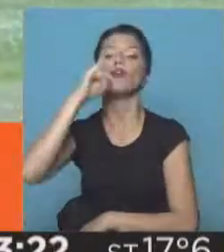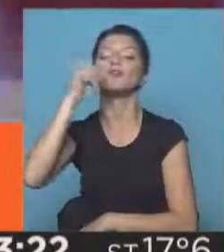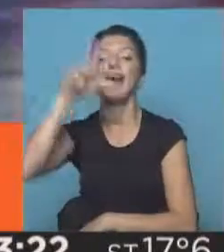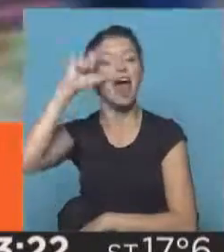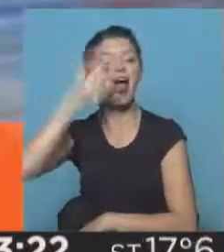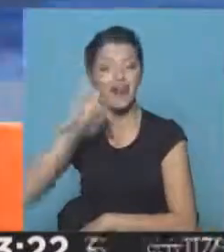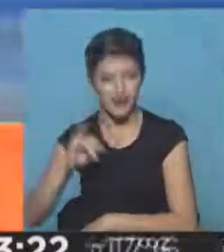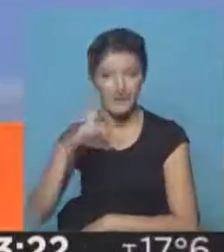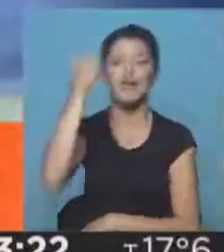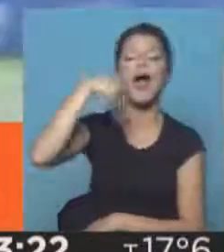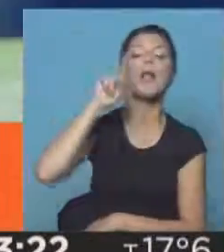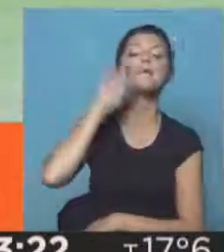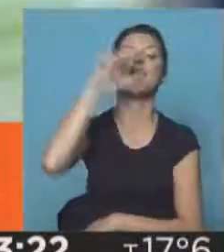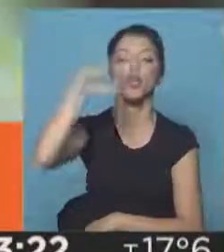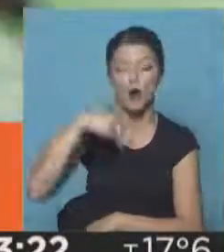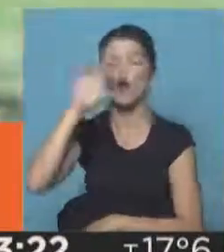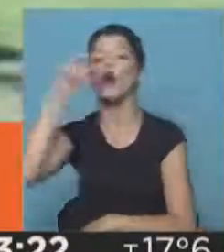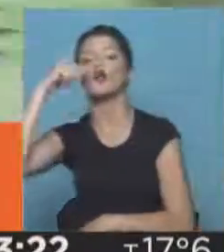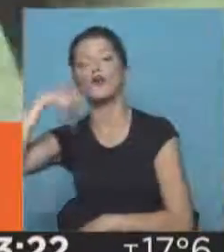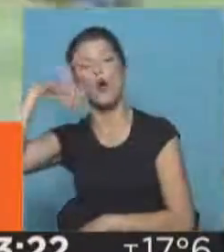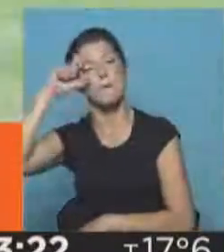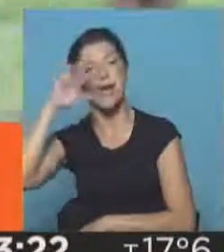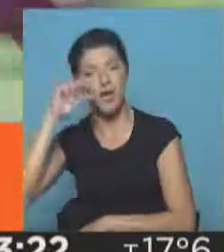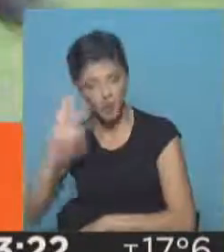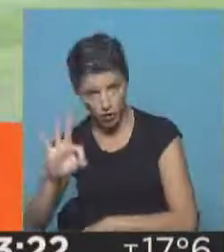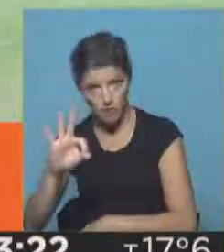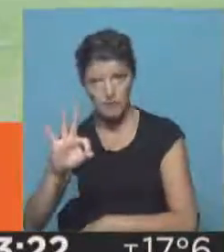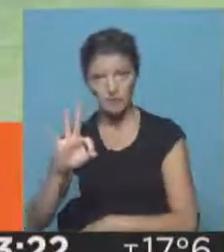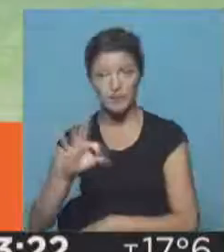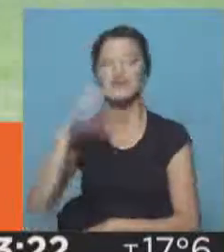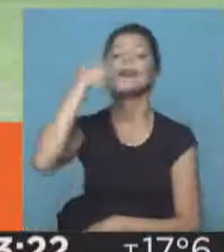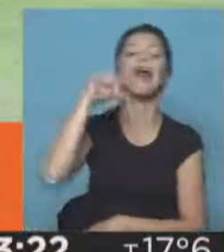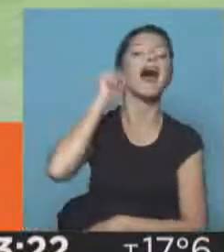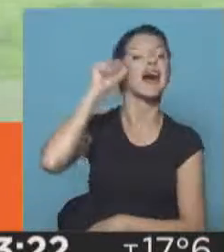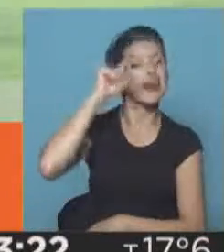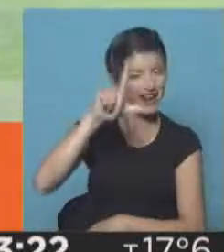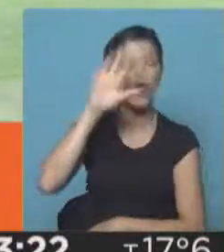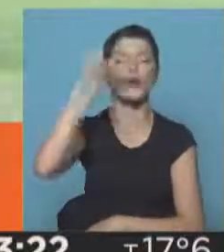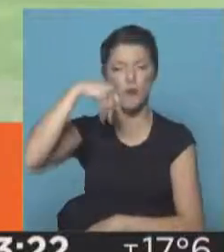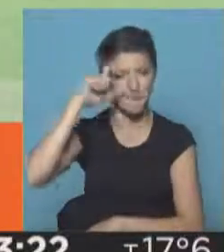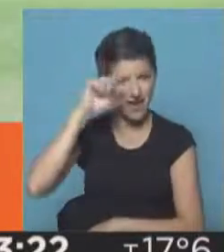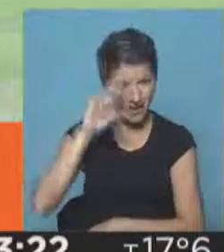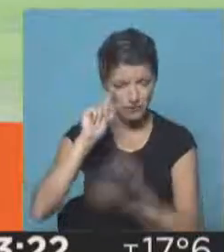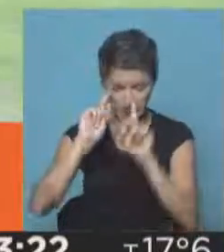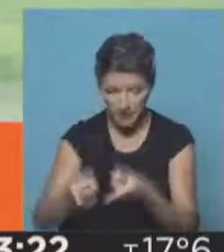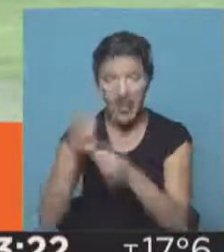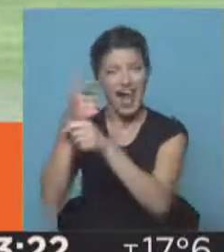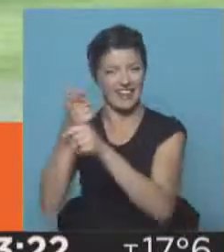Miguel Almirón, Romero, Oscar y Ángel Romero, los dos Romeros, en el ataque